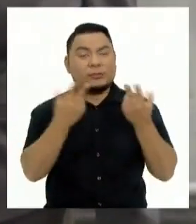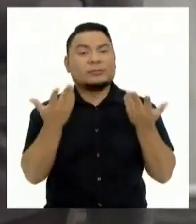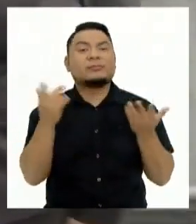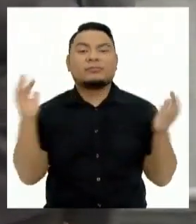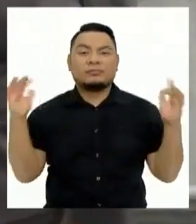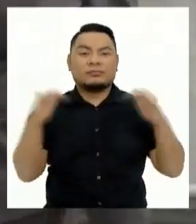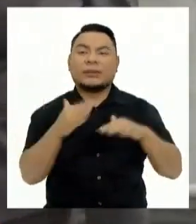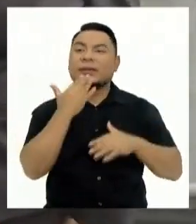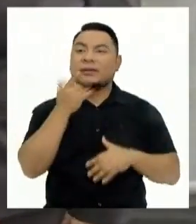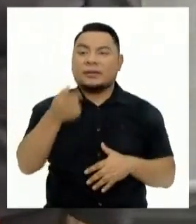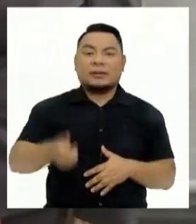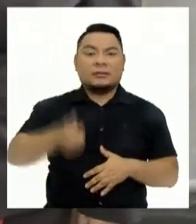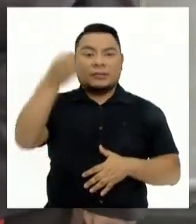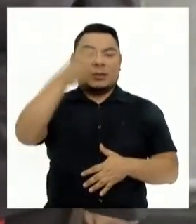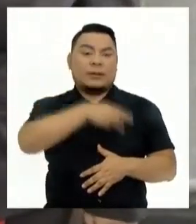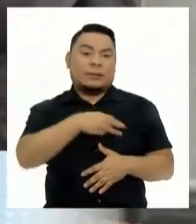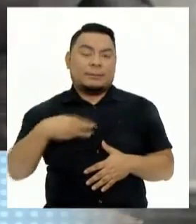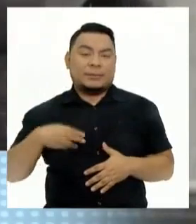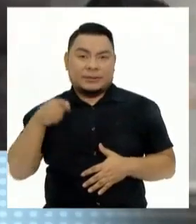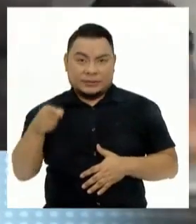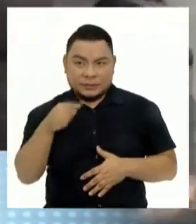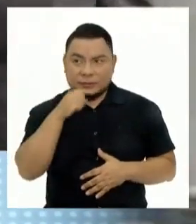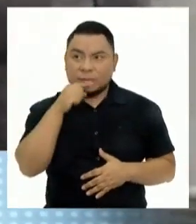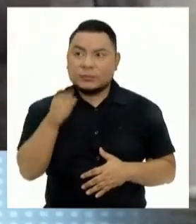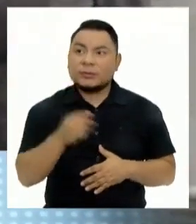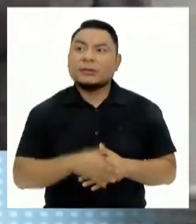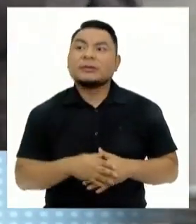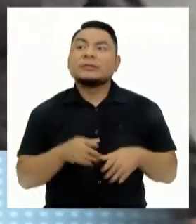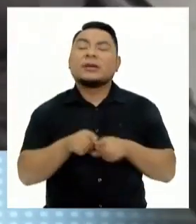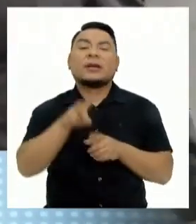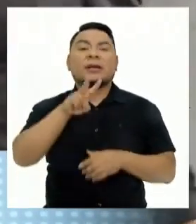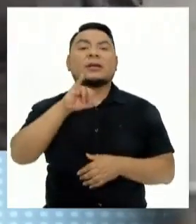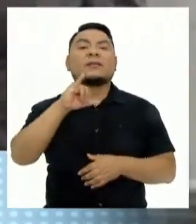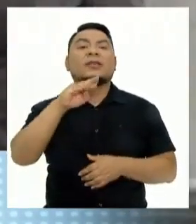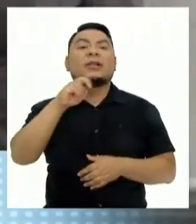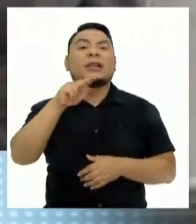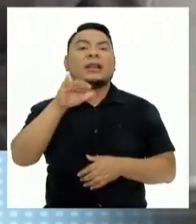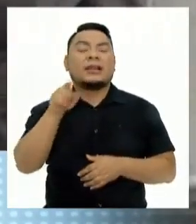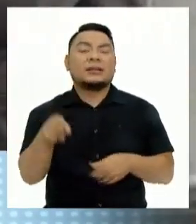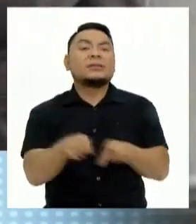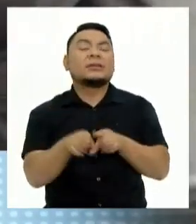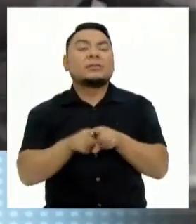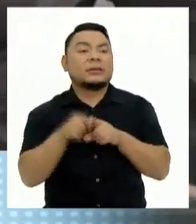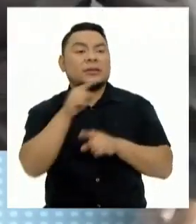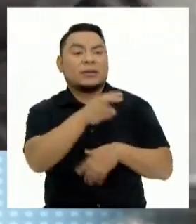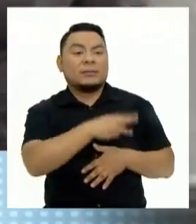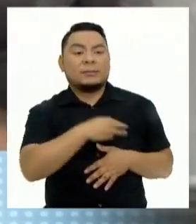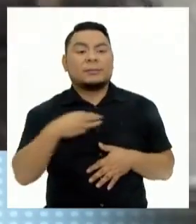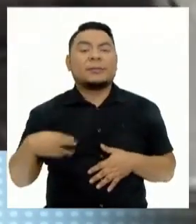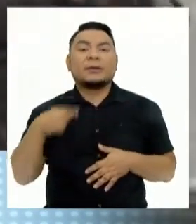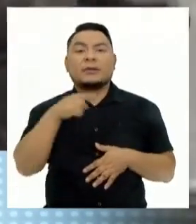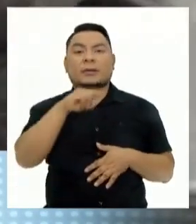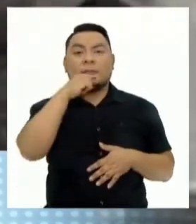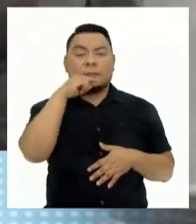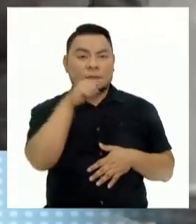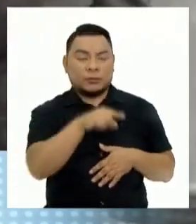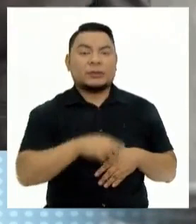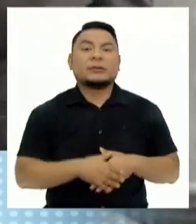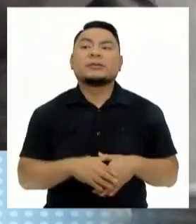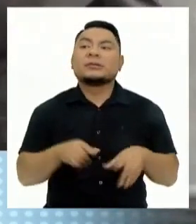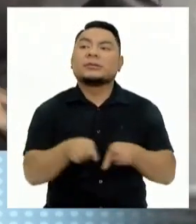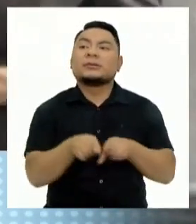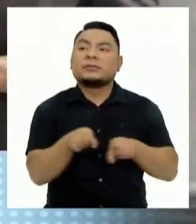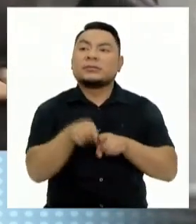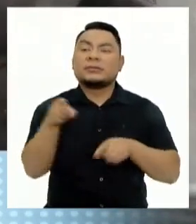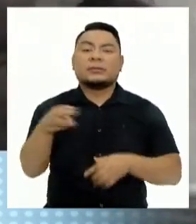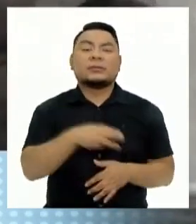asiste la presidenta del Consejo de Ministros, Violeta Bermúdez, también la ministra de la Mujer y